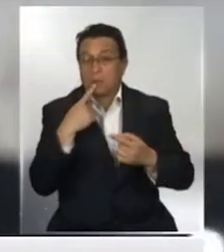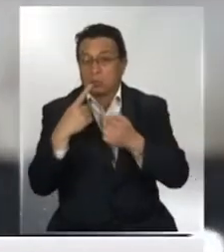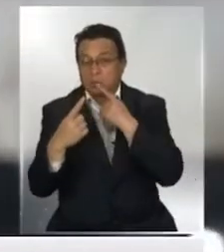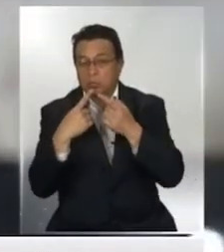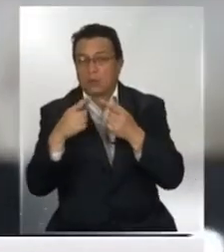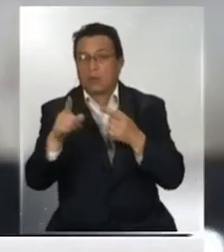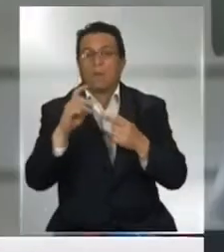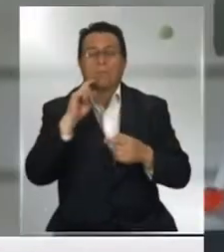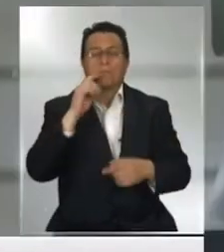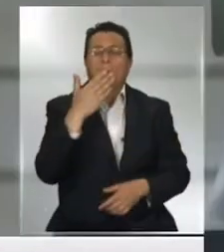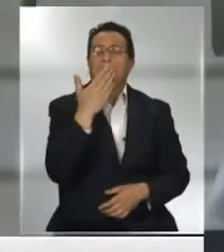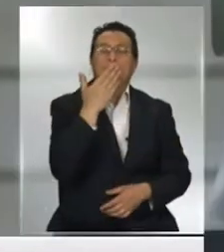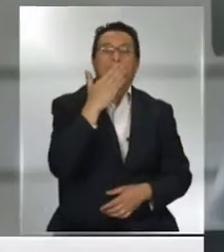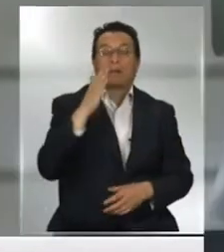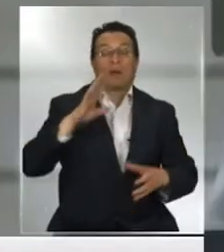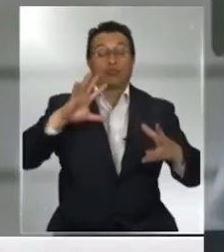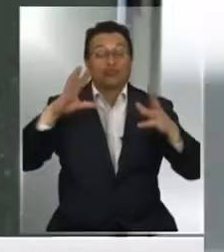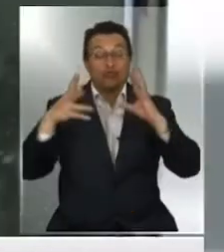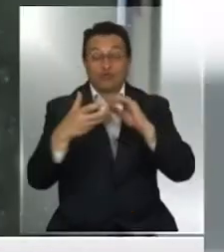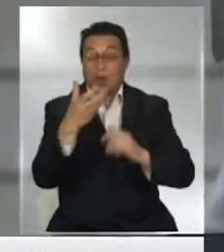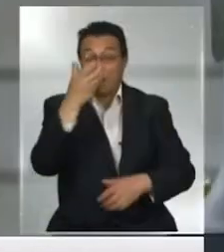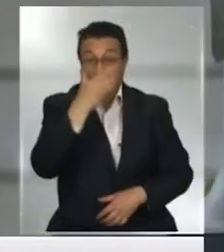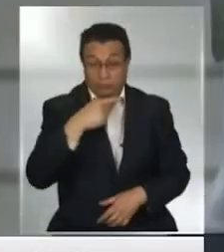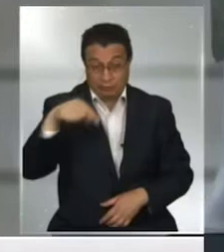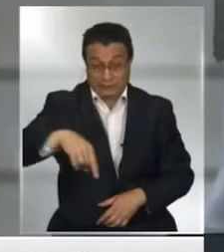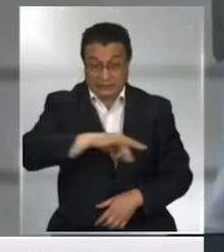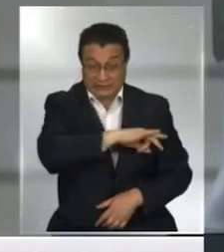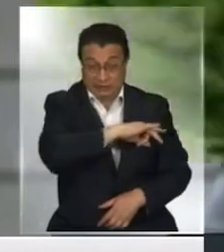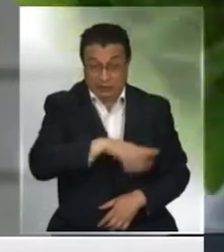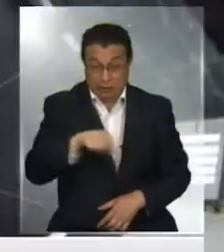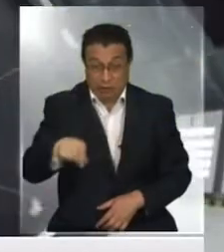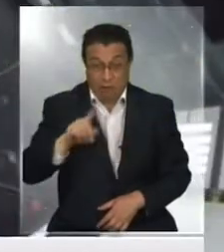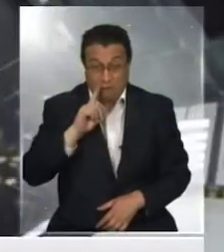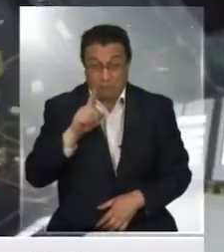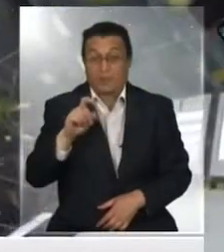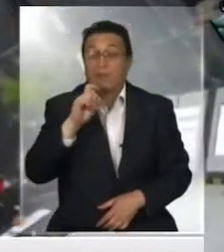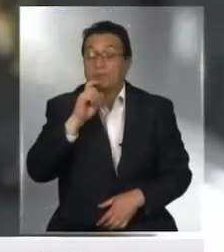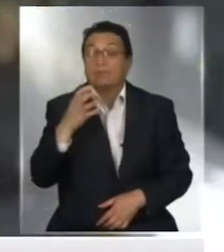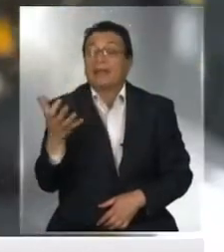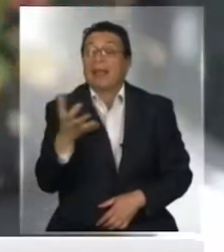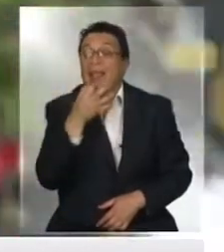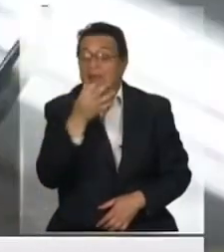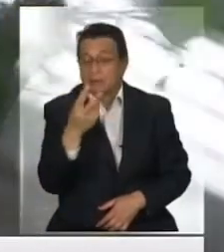máximos especialistas en el mundo de Apple que tenemos acá en Chile. ¿Qué fue lo que nos dijo? Ponga atención.